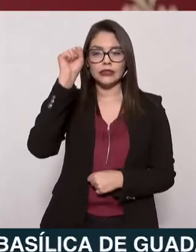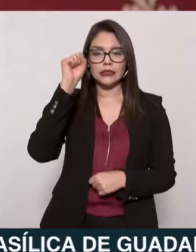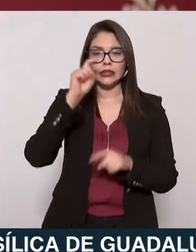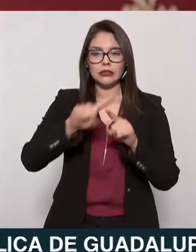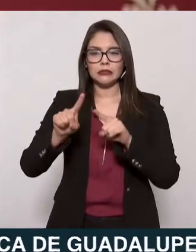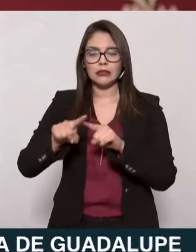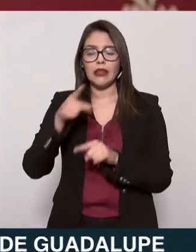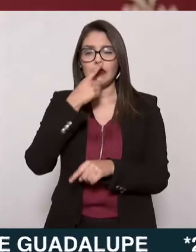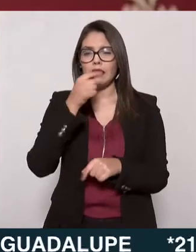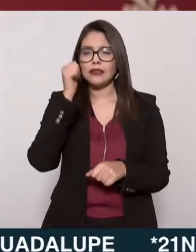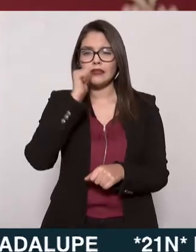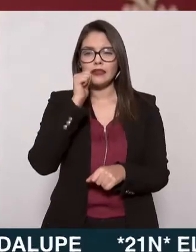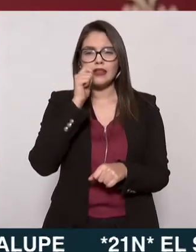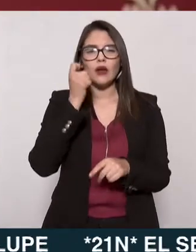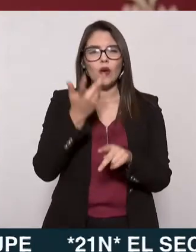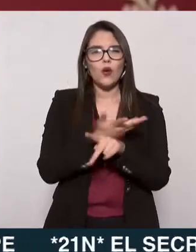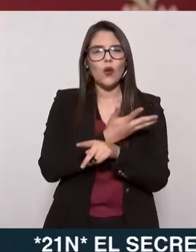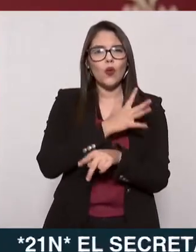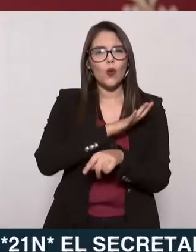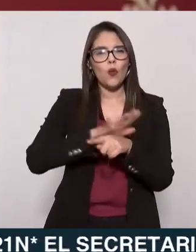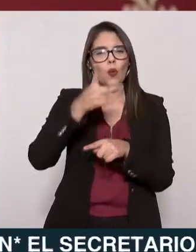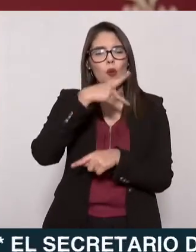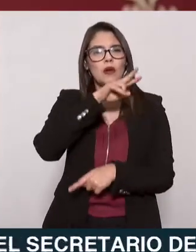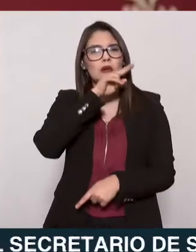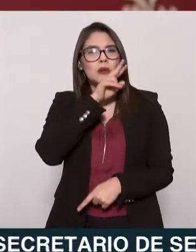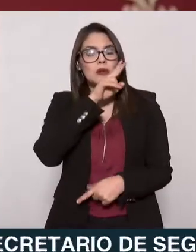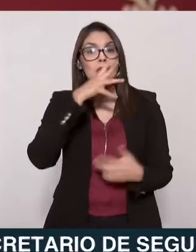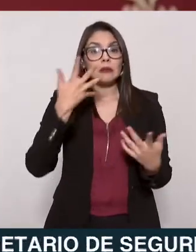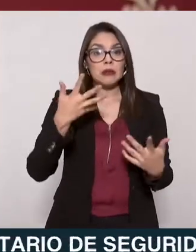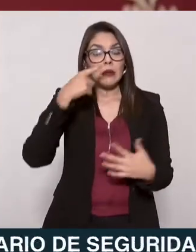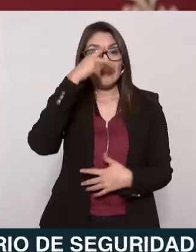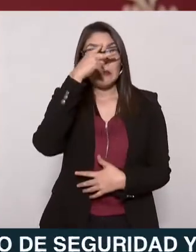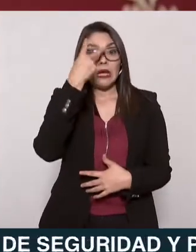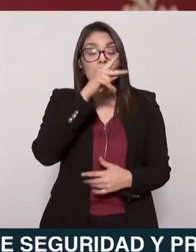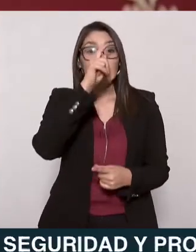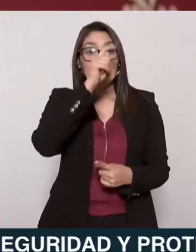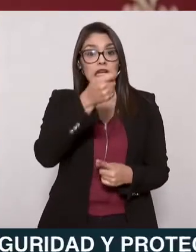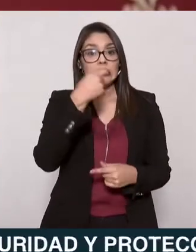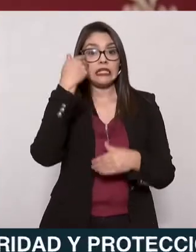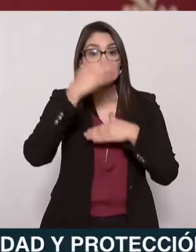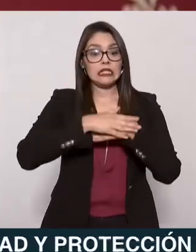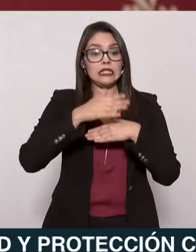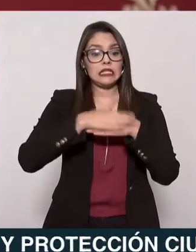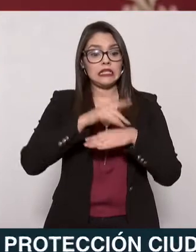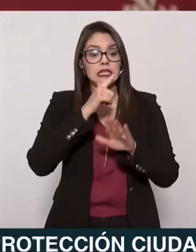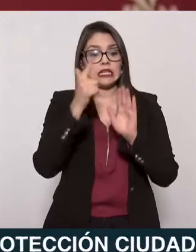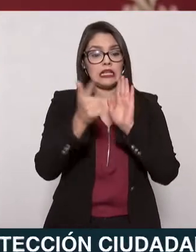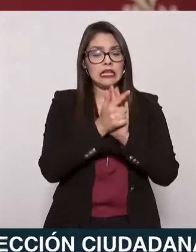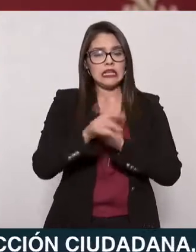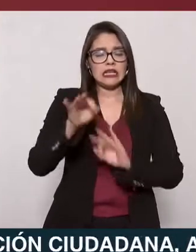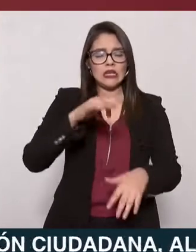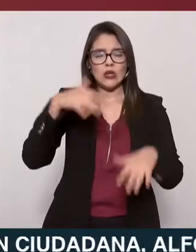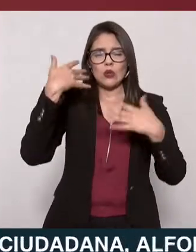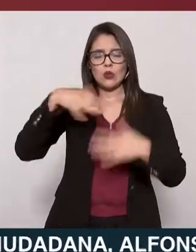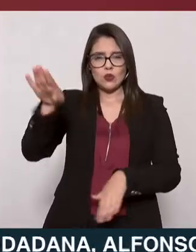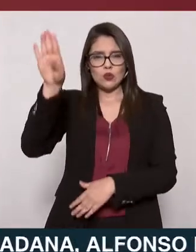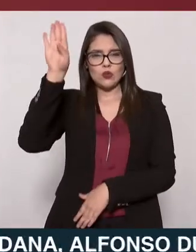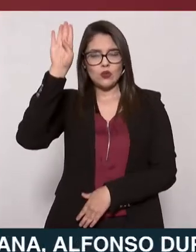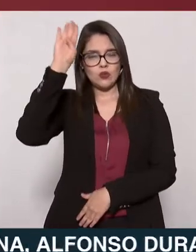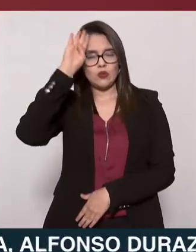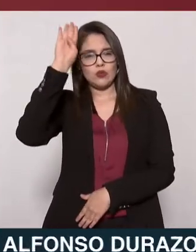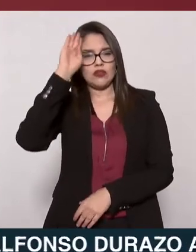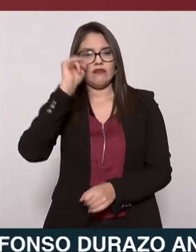expresaron desde muy temprano su preocupación. Dijeron, bueno, México va a hacer una reforma laboral gigantesca como parte